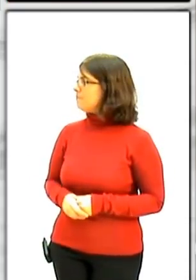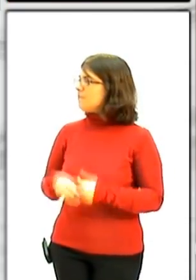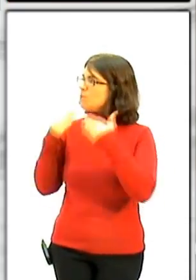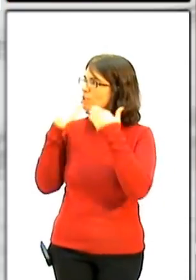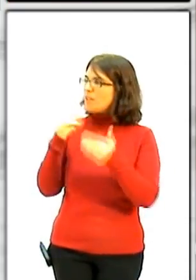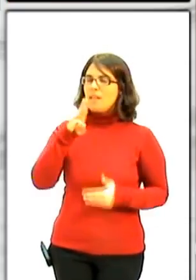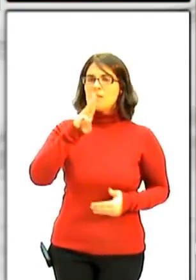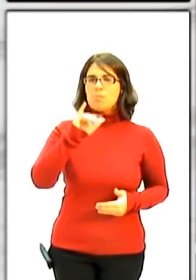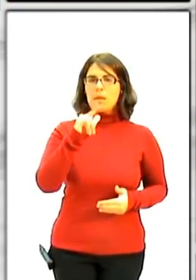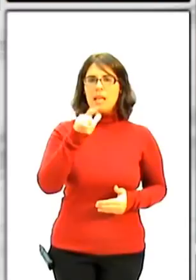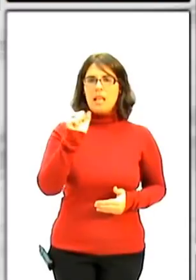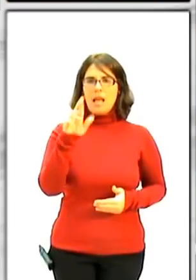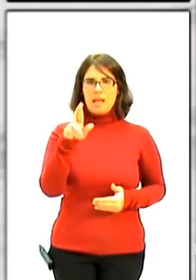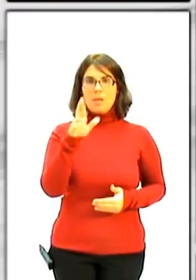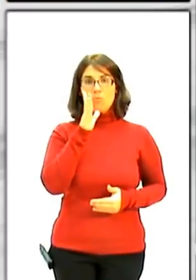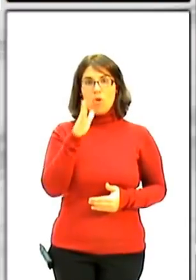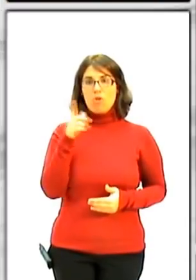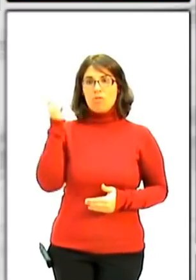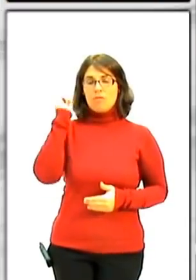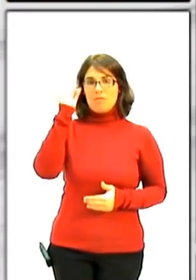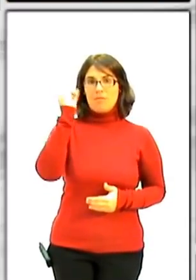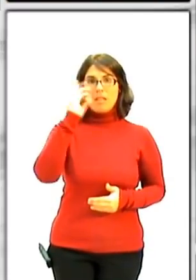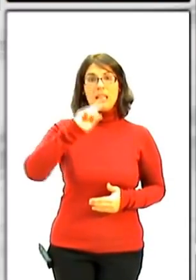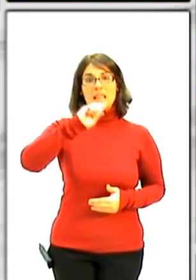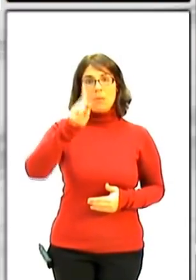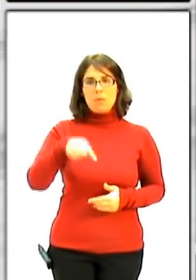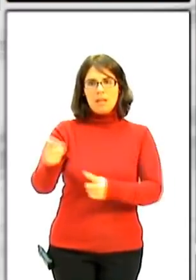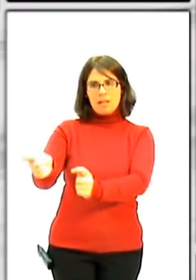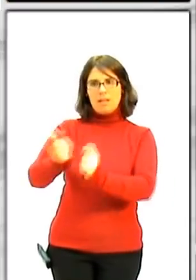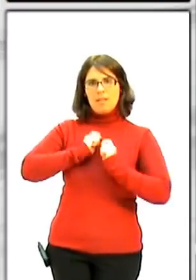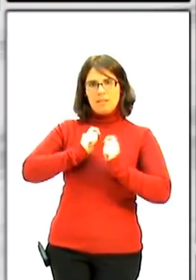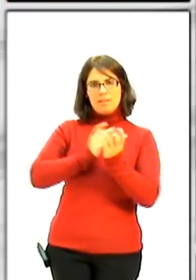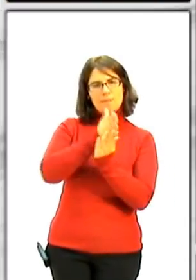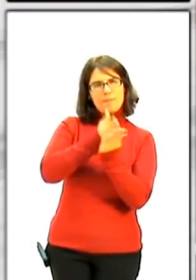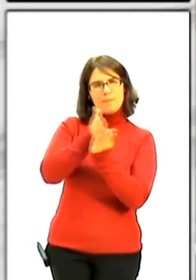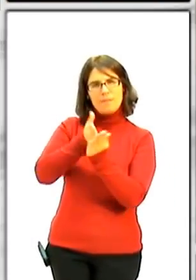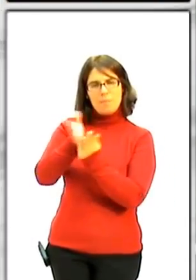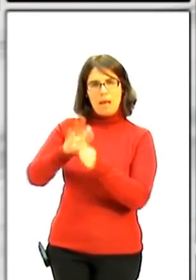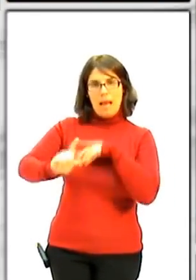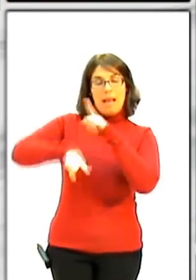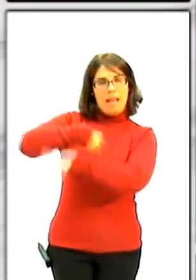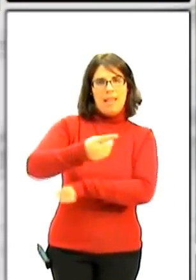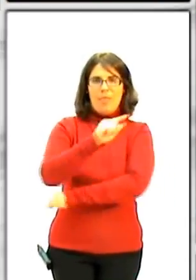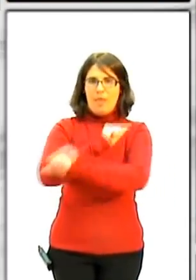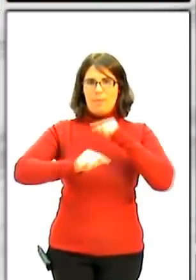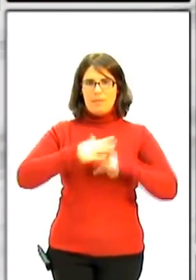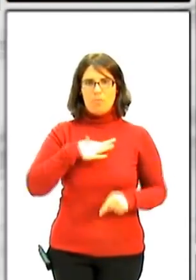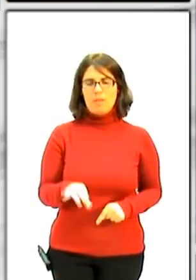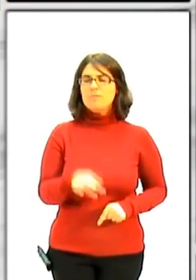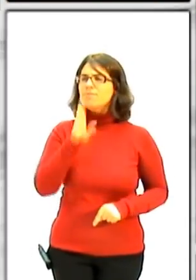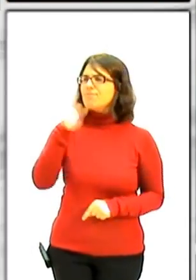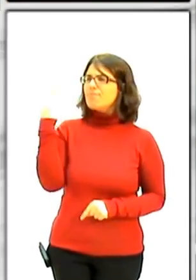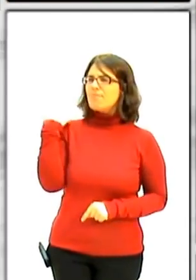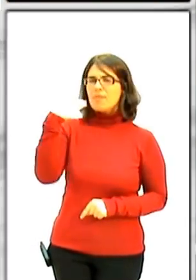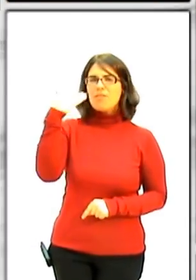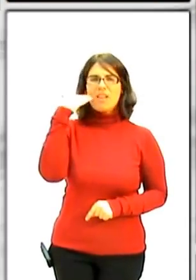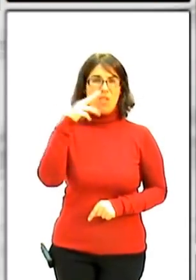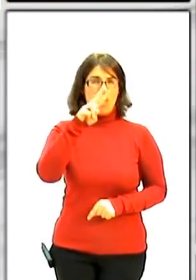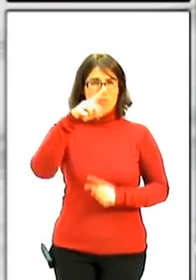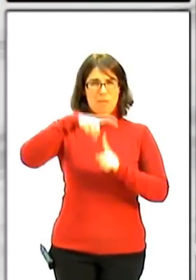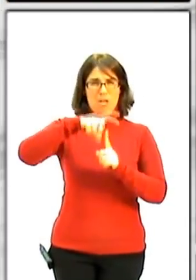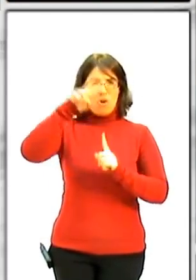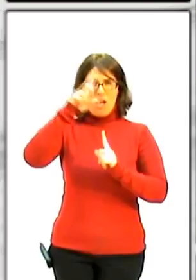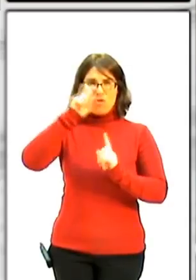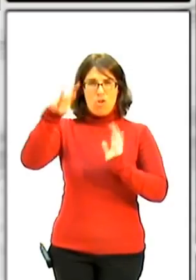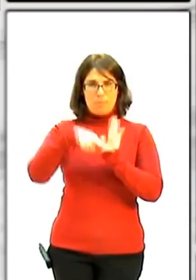Muchas gracias, Pilar, porque además de intervenir también nos has abierto una serie de líneas sobre las que debatir, ¿no? Si antes hablaba de la fecha del 2 de mayo del